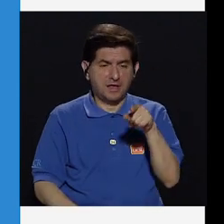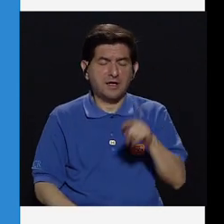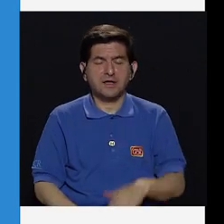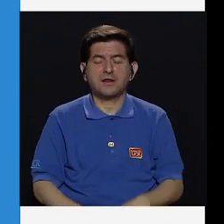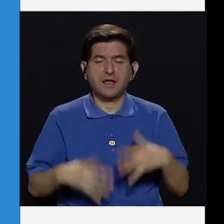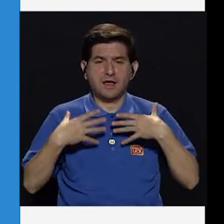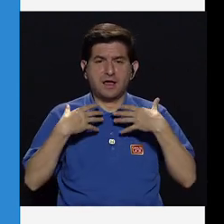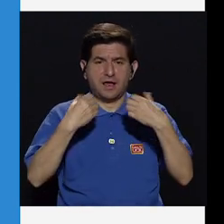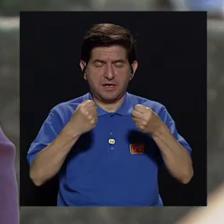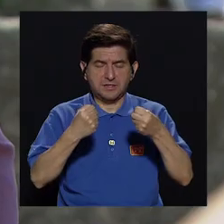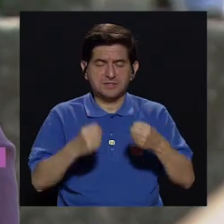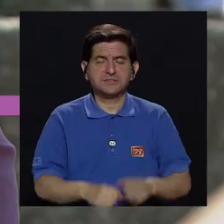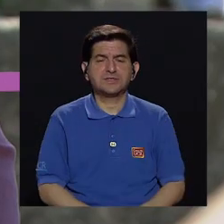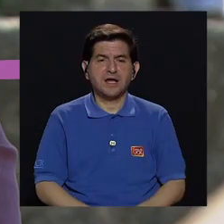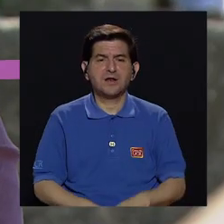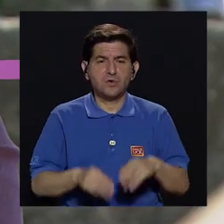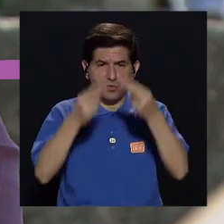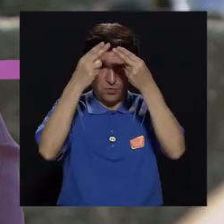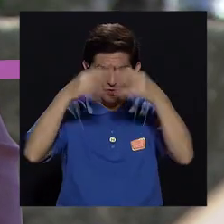página saluddigital.cr.